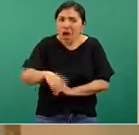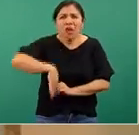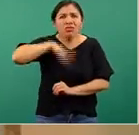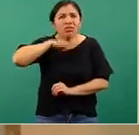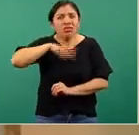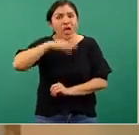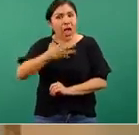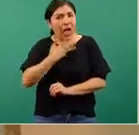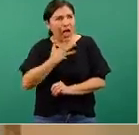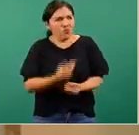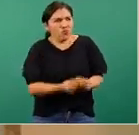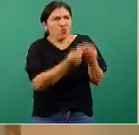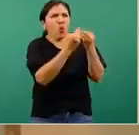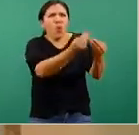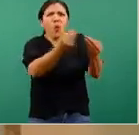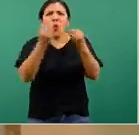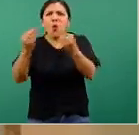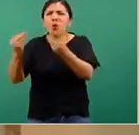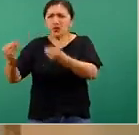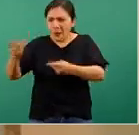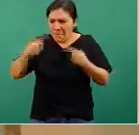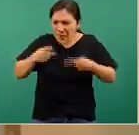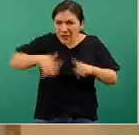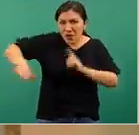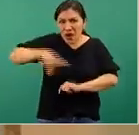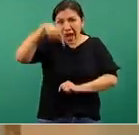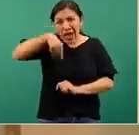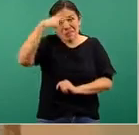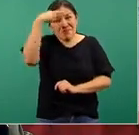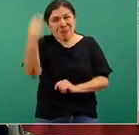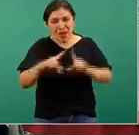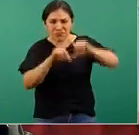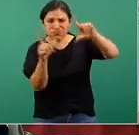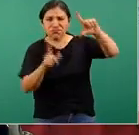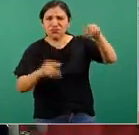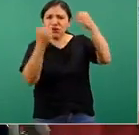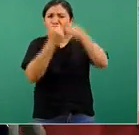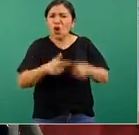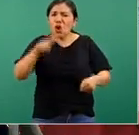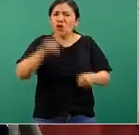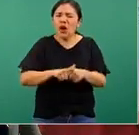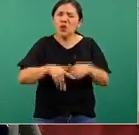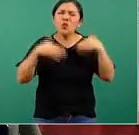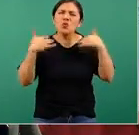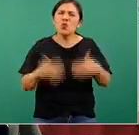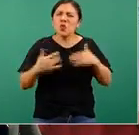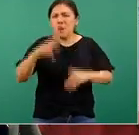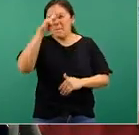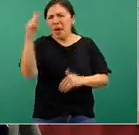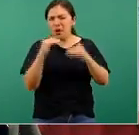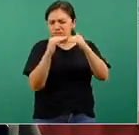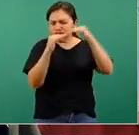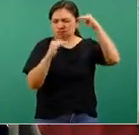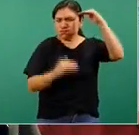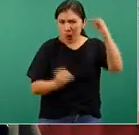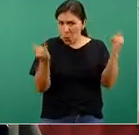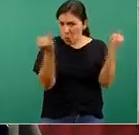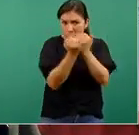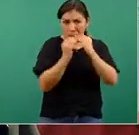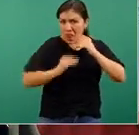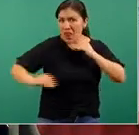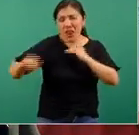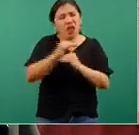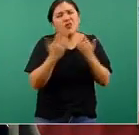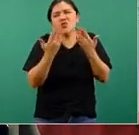existen amplios segmentos de esta sociedad con enormes desigualdades sociales, amplios segmentos que tienen